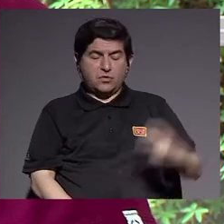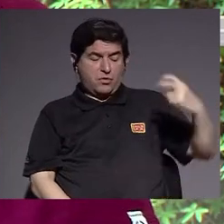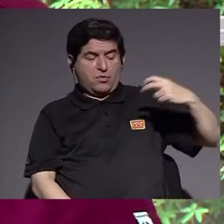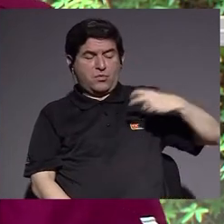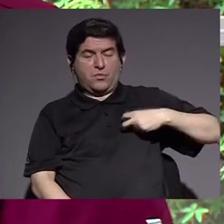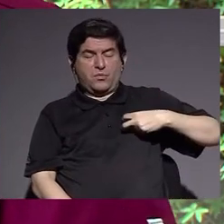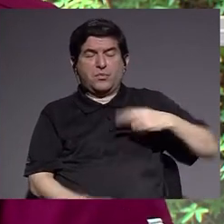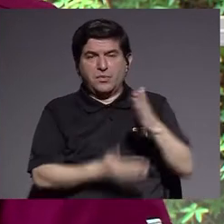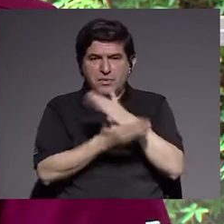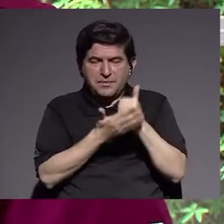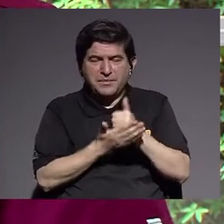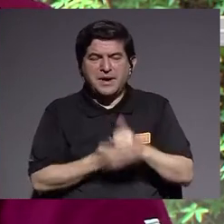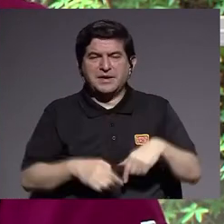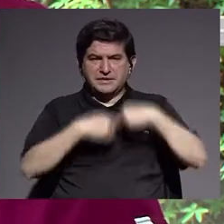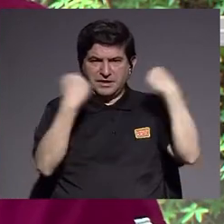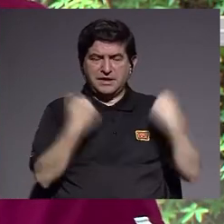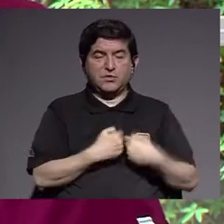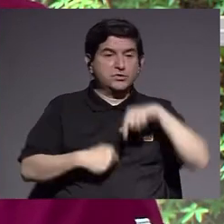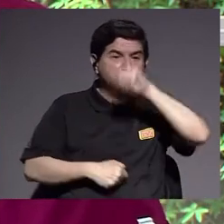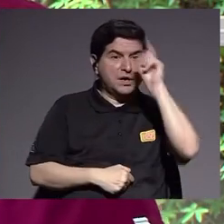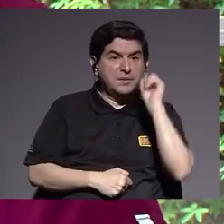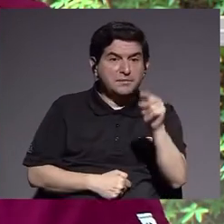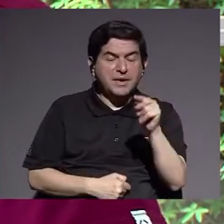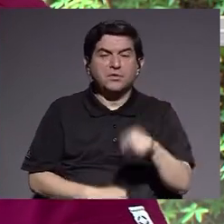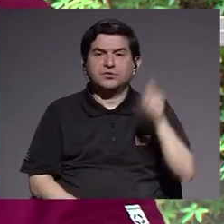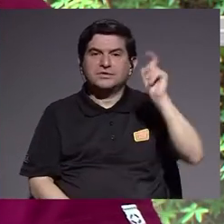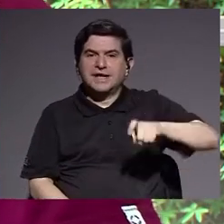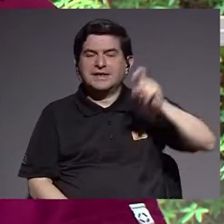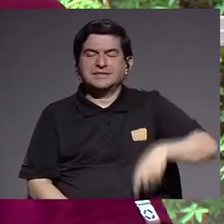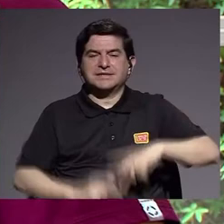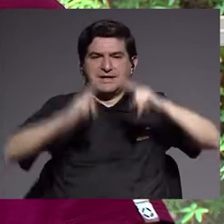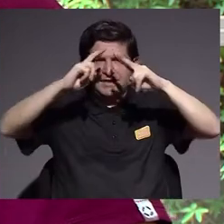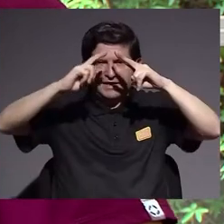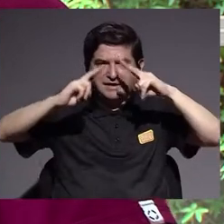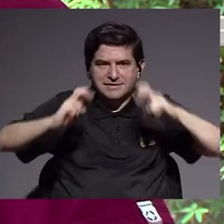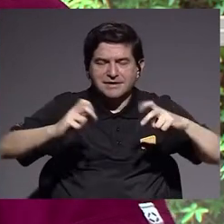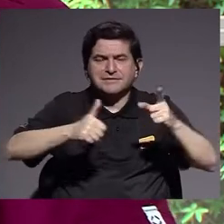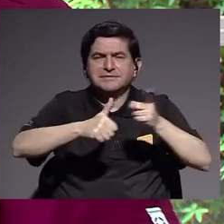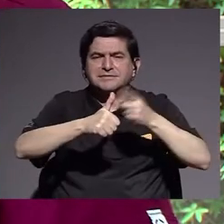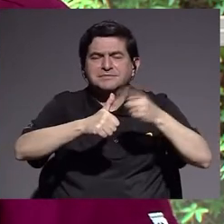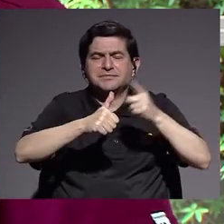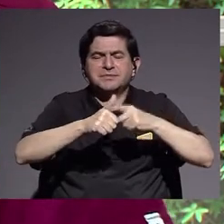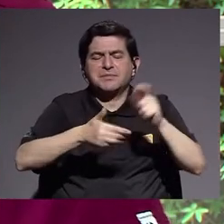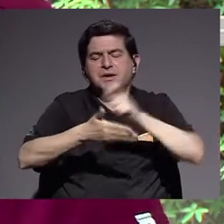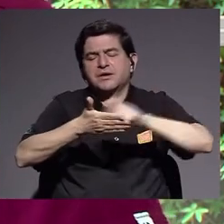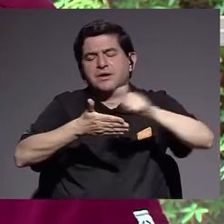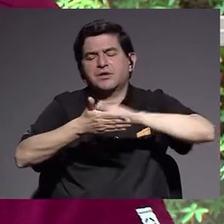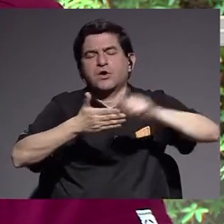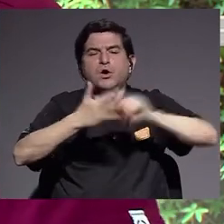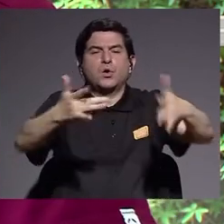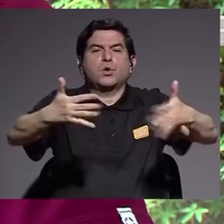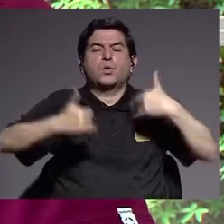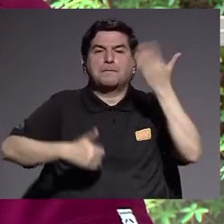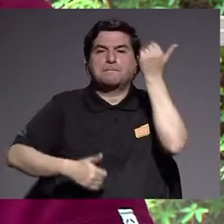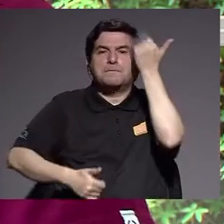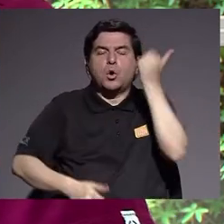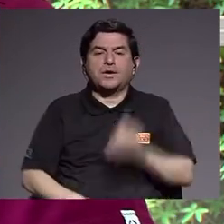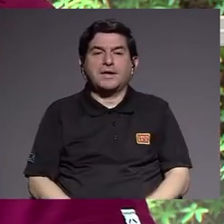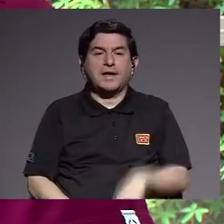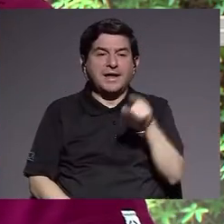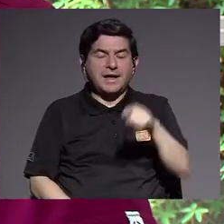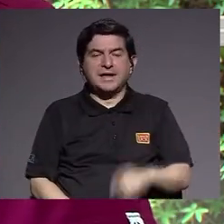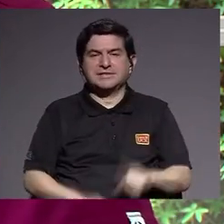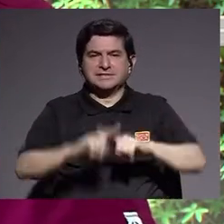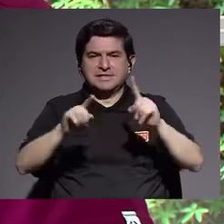artificial es parte de las cosas que se tienen que preguntar sí o sí en las meses en el examen en lo primero del paciente quién en el expediente por qué